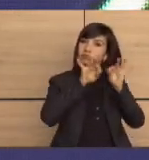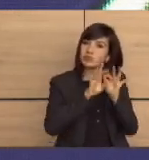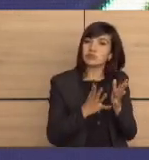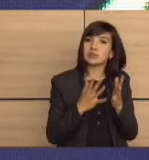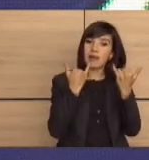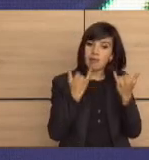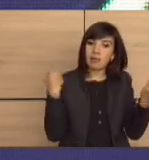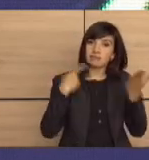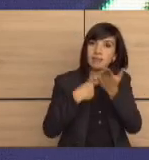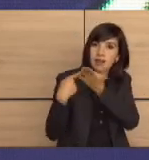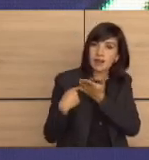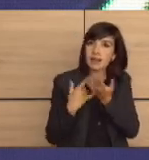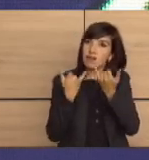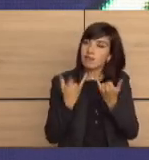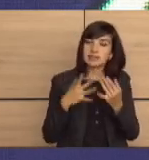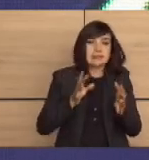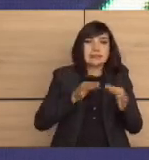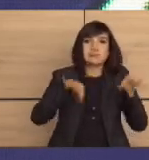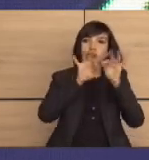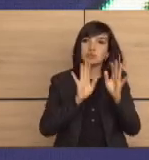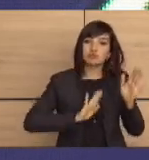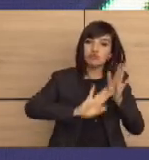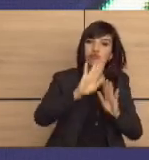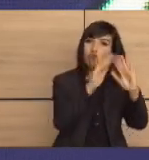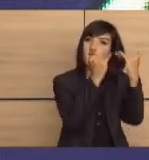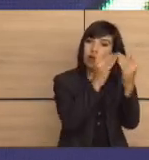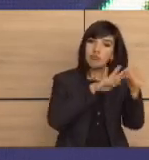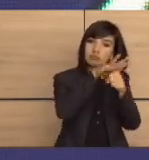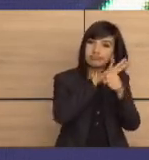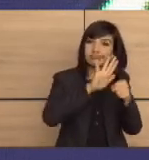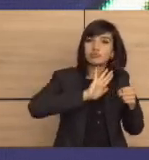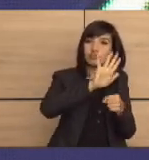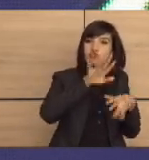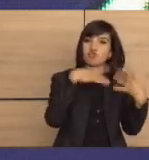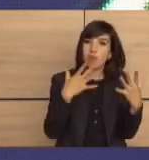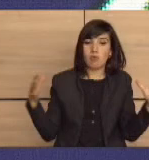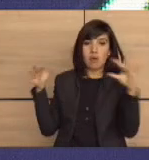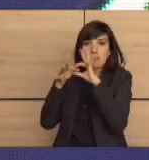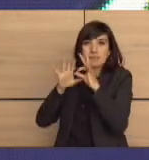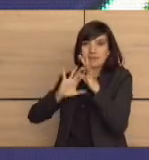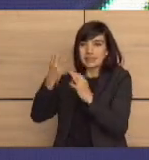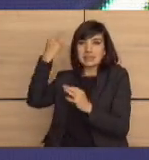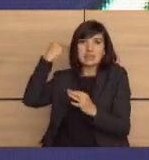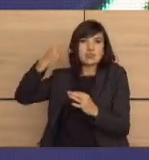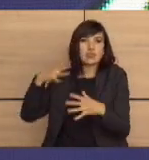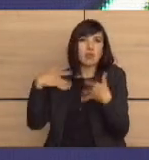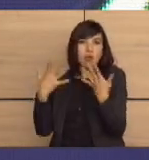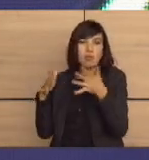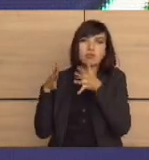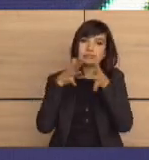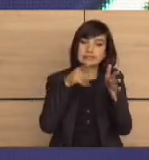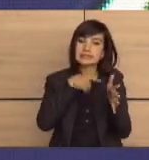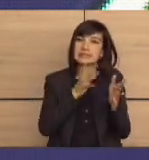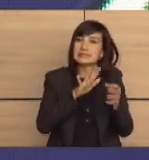comisión tenga en cuenta las necesidades pedagógicas y didácticas de la enseñanza escolar de la historia, que es bien